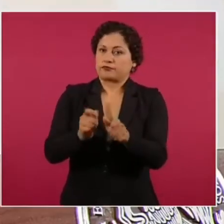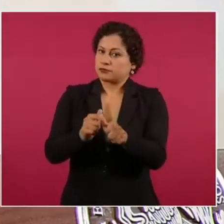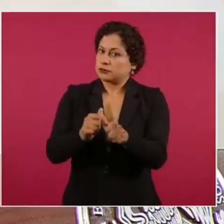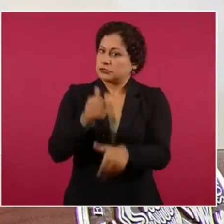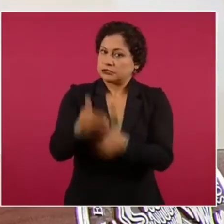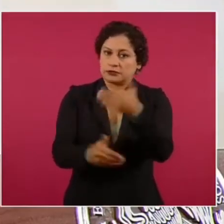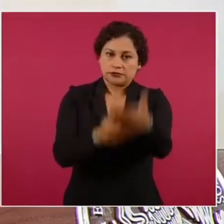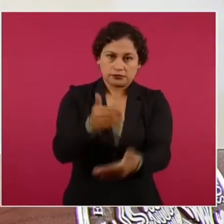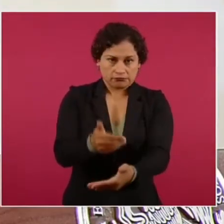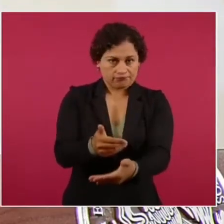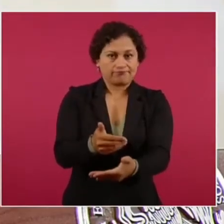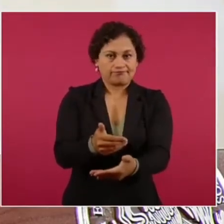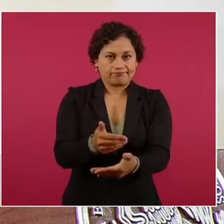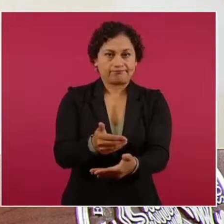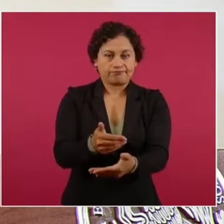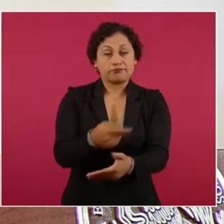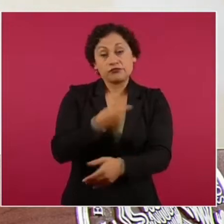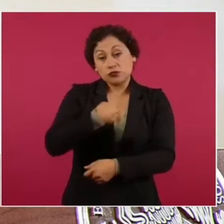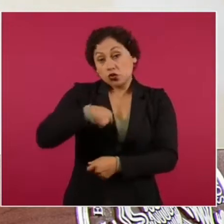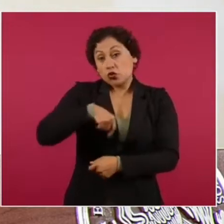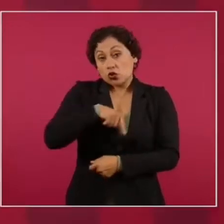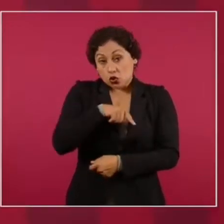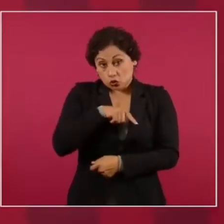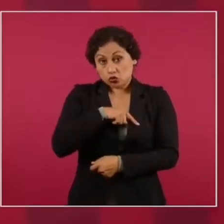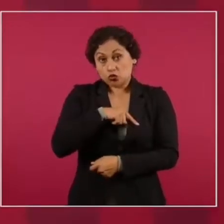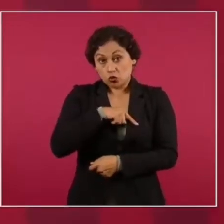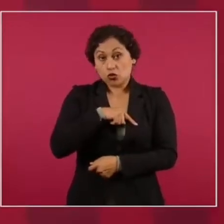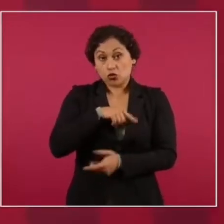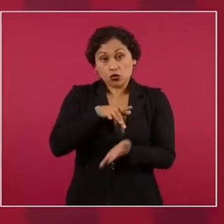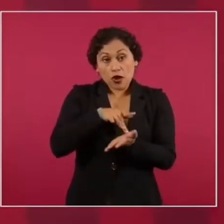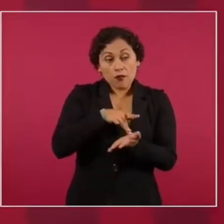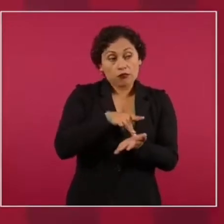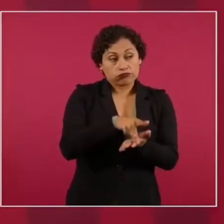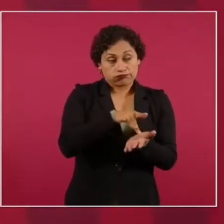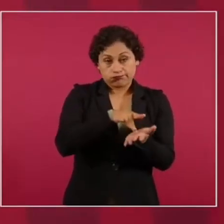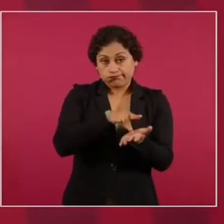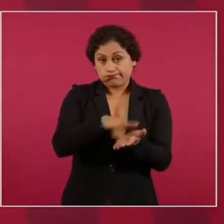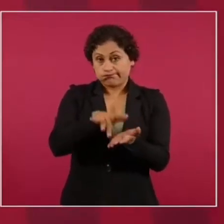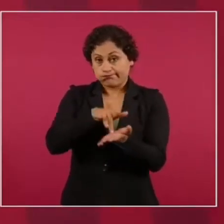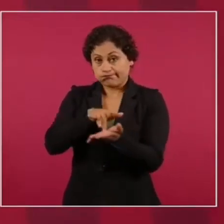ayudando. O sea, nosotros vamos a apoyar